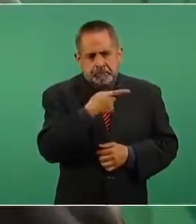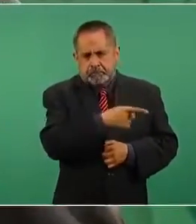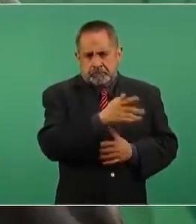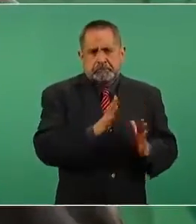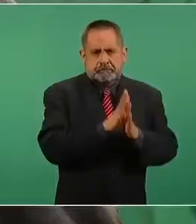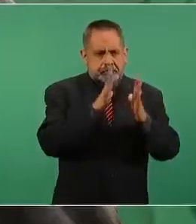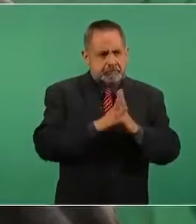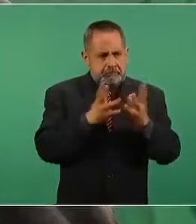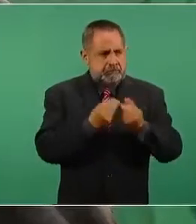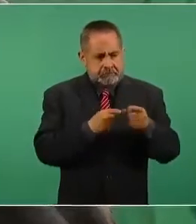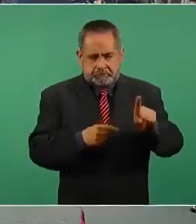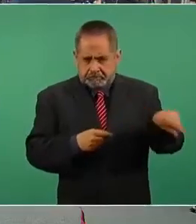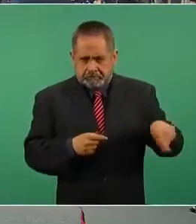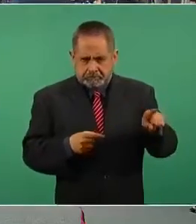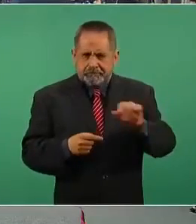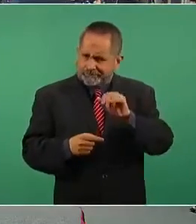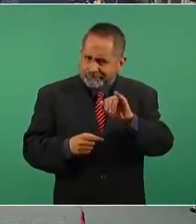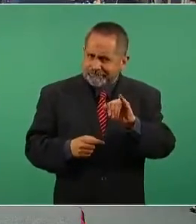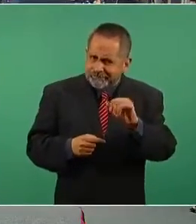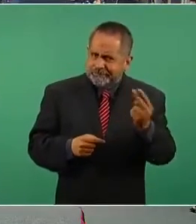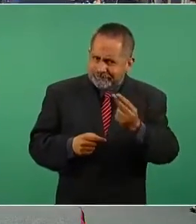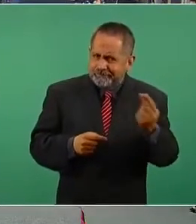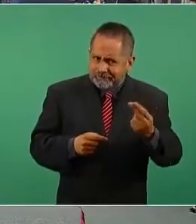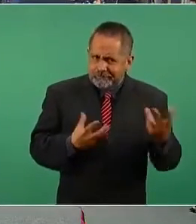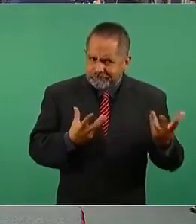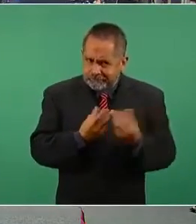los empresarios.